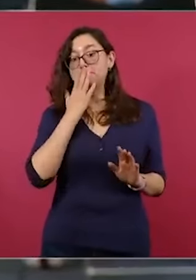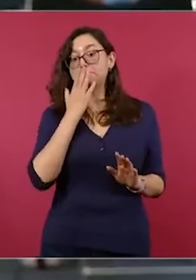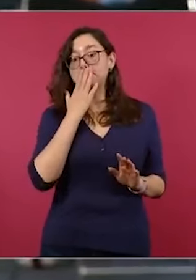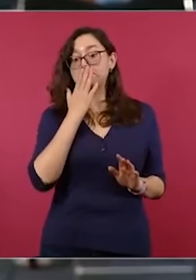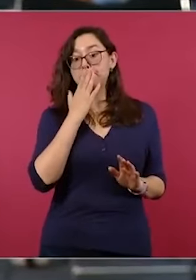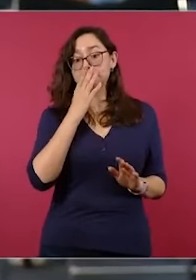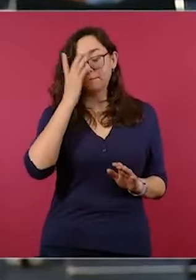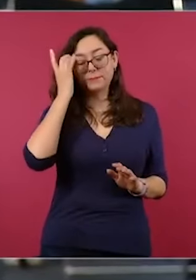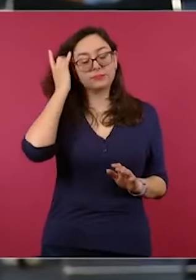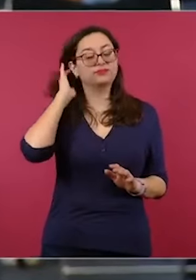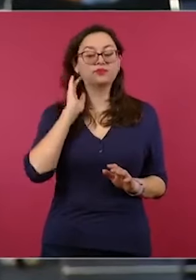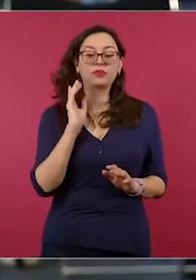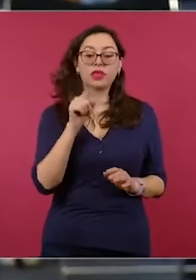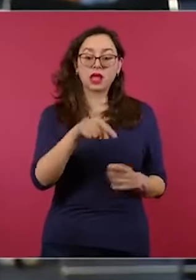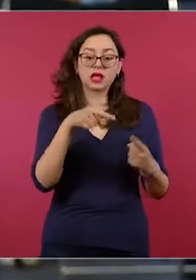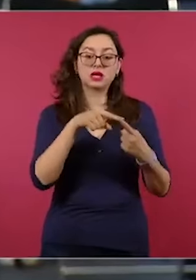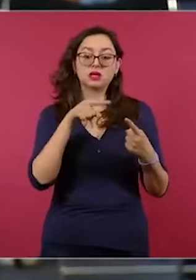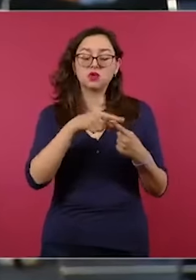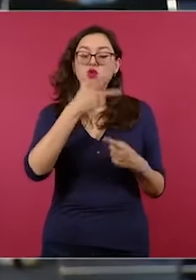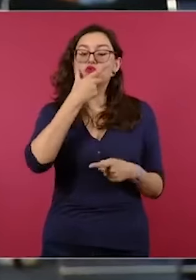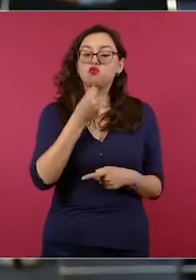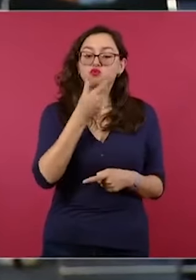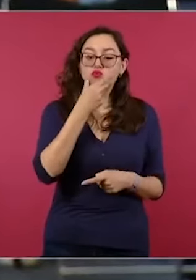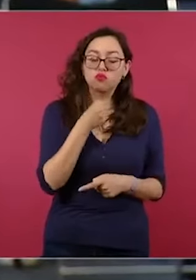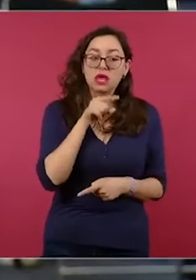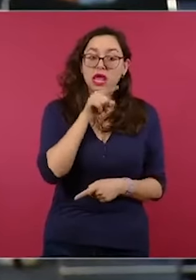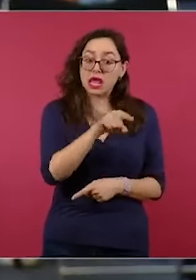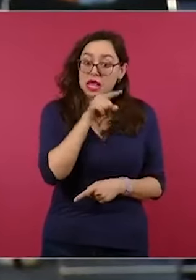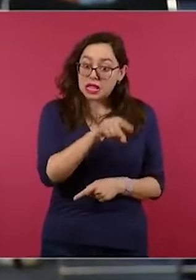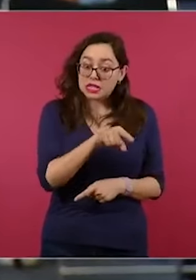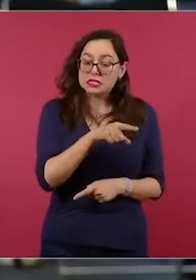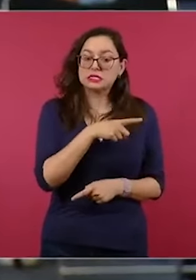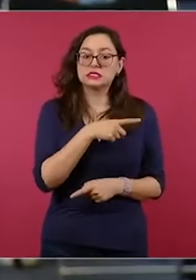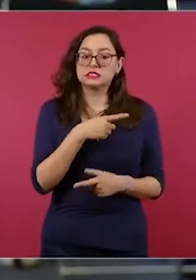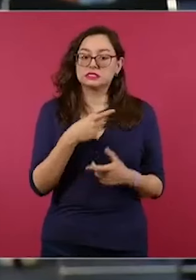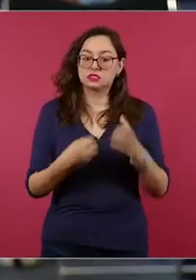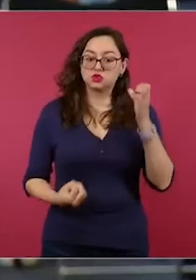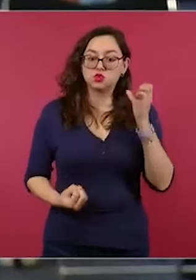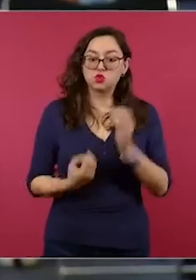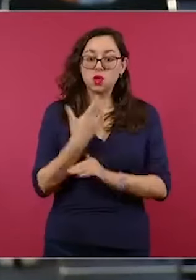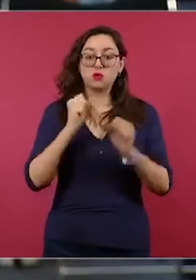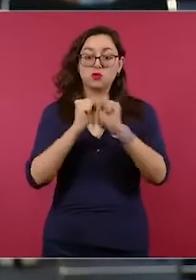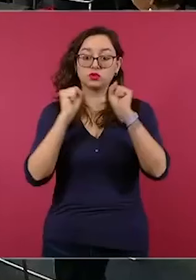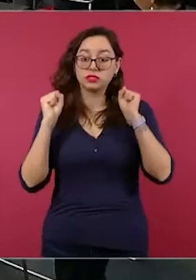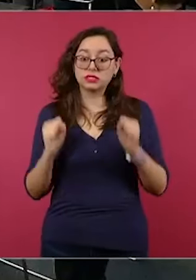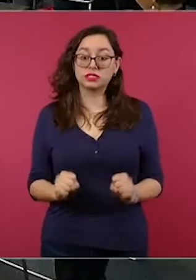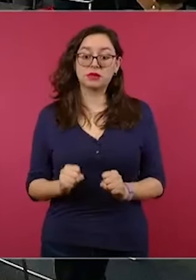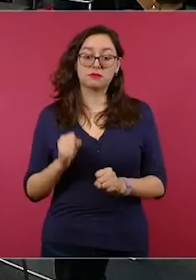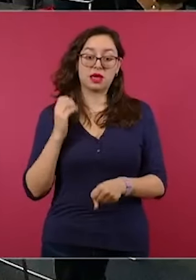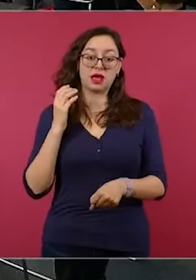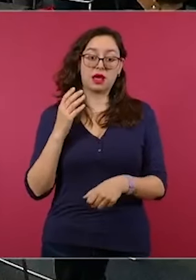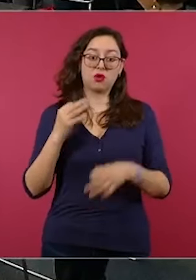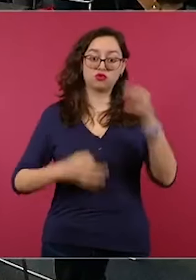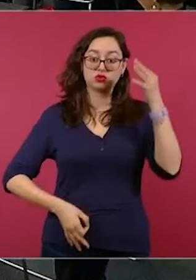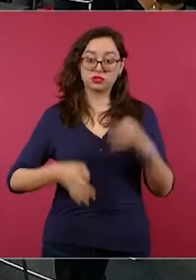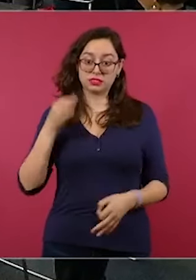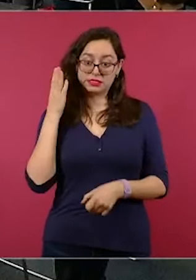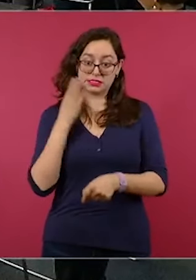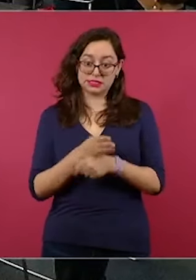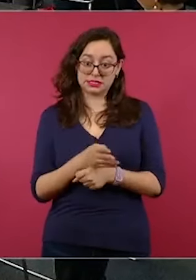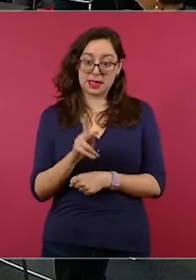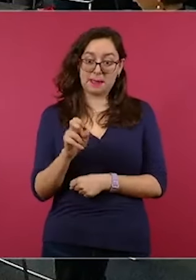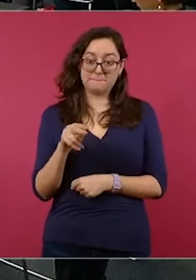Él tenía una investigación en Sonora, él fue el encargado de implementar el nuevo sistema de justicia penal en Sonora. Le